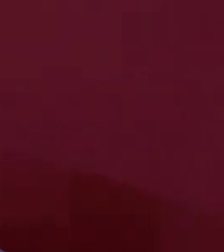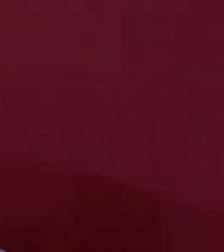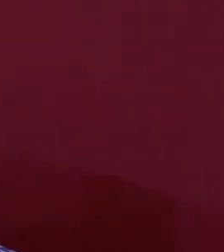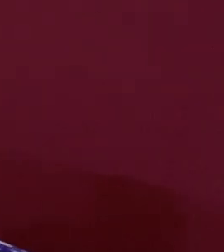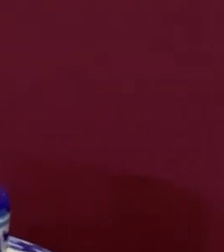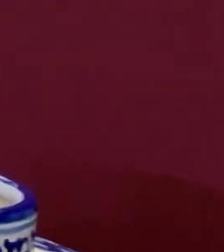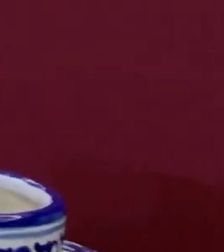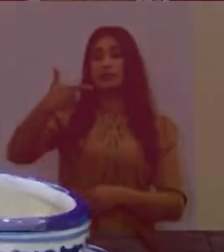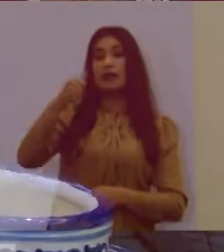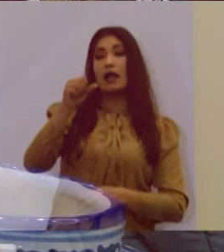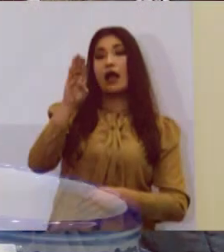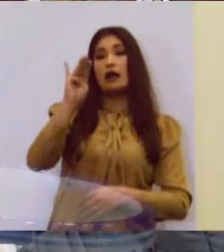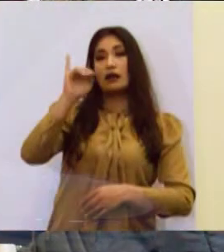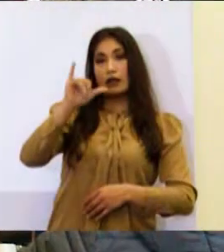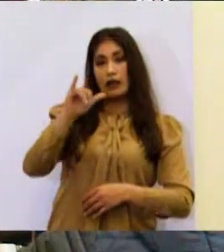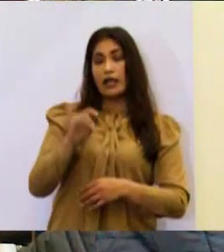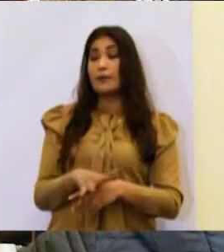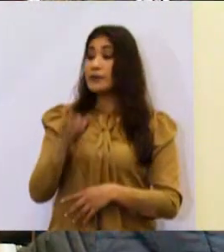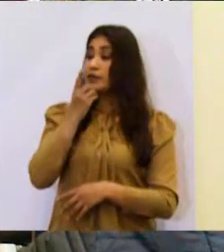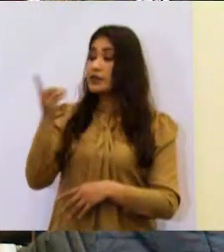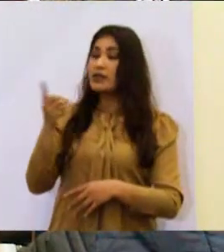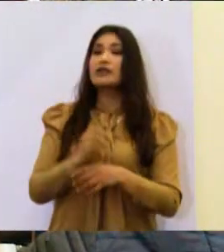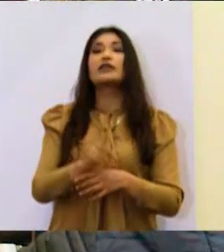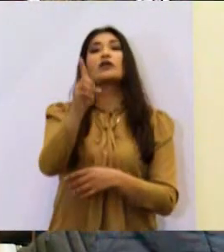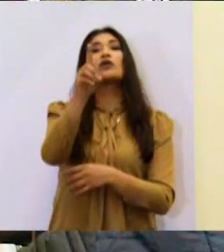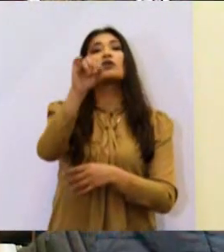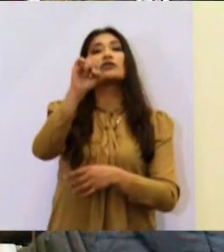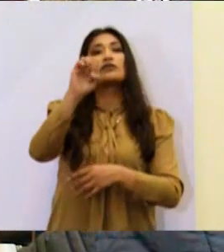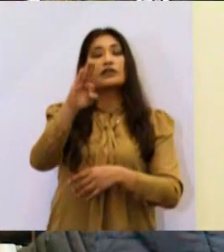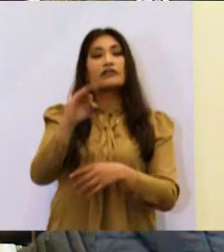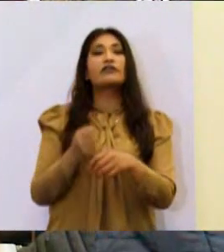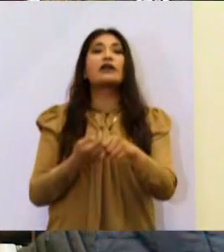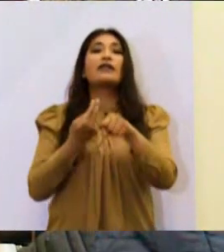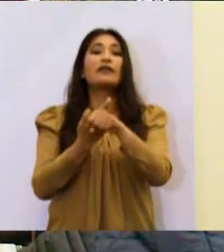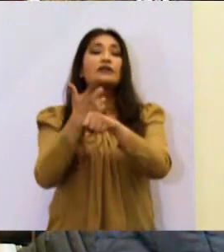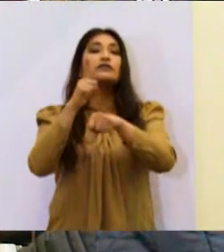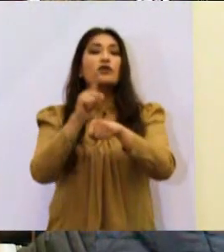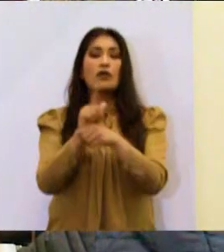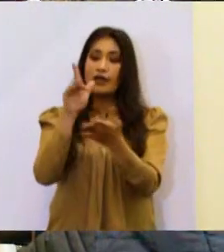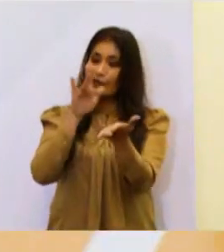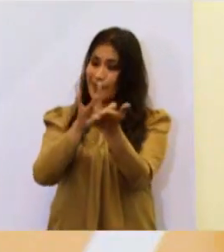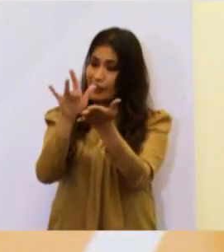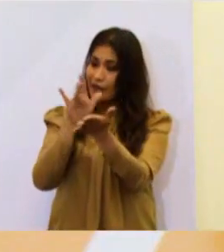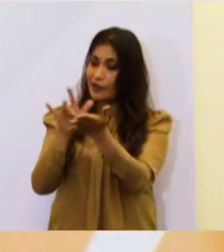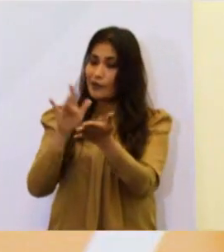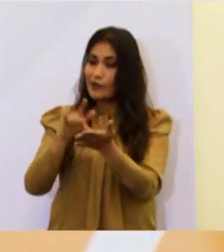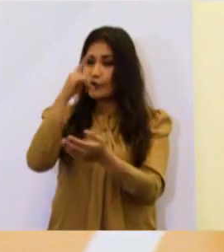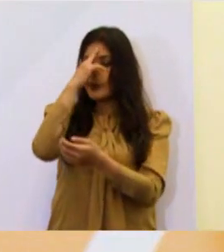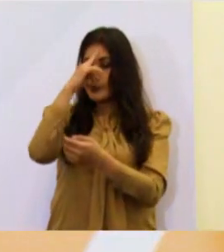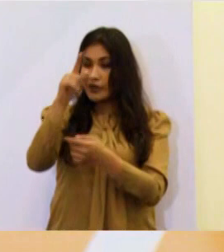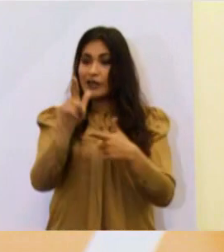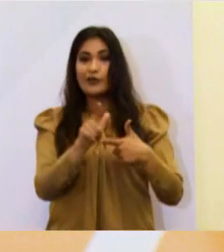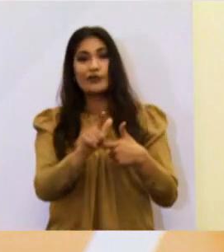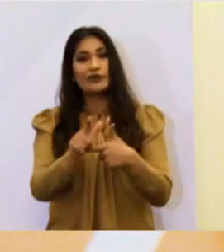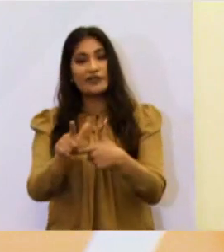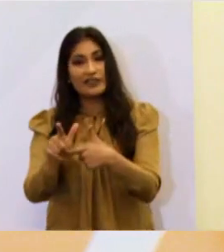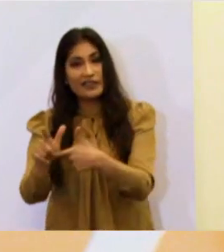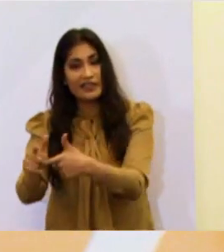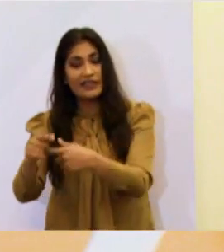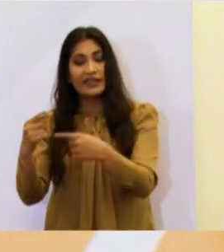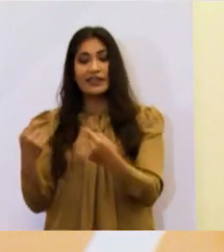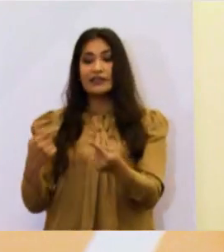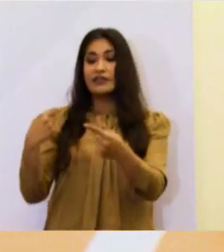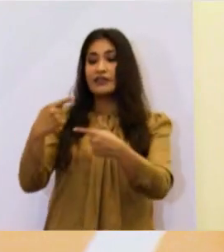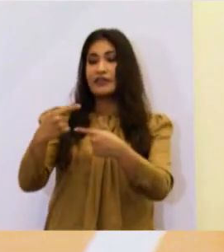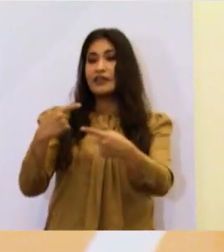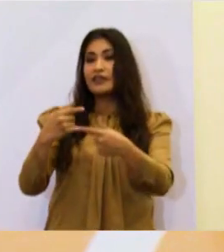Bonilla, cuentas con el apoyo del Sistema Nacional DIF para tu nueva encomienda al frente del DIF. Estoy segura que las familias